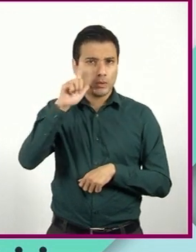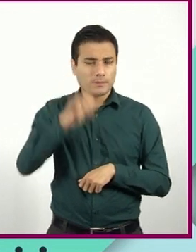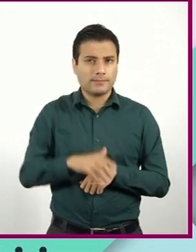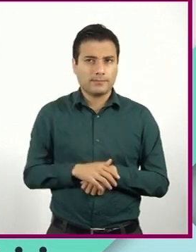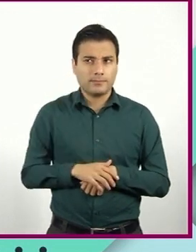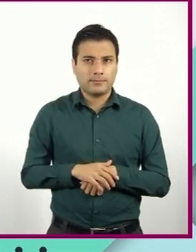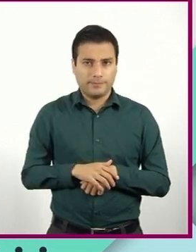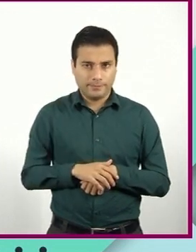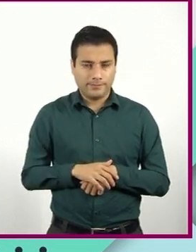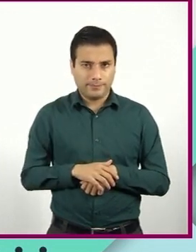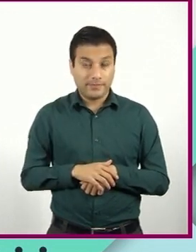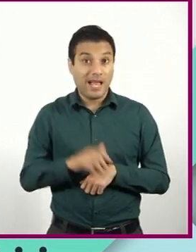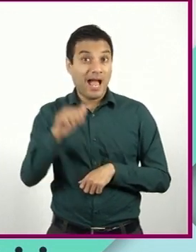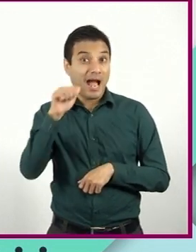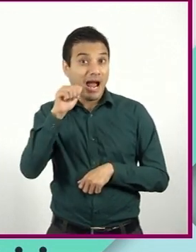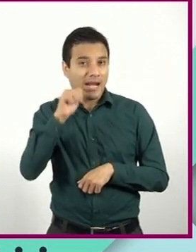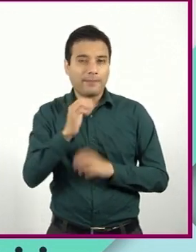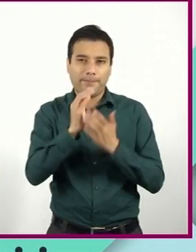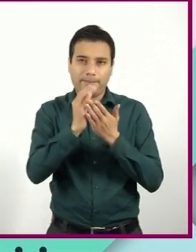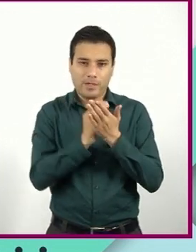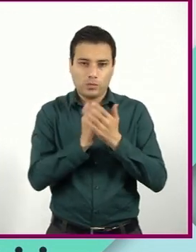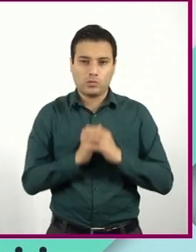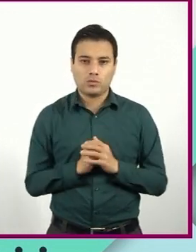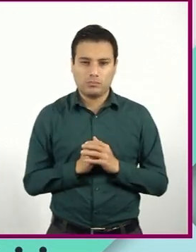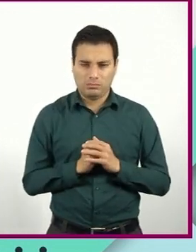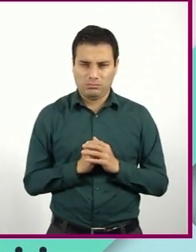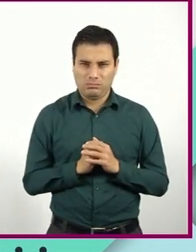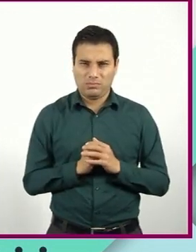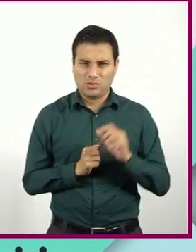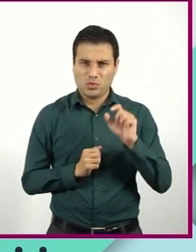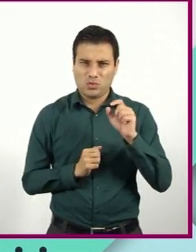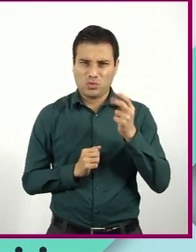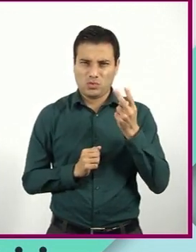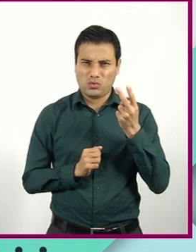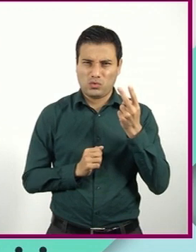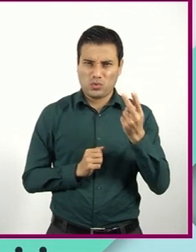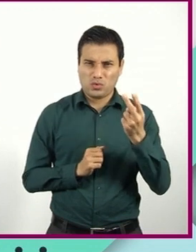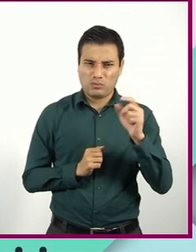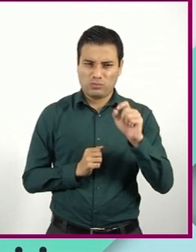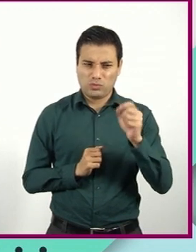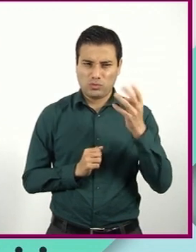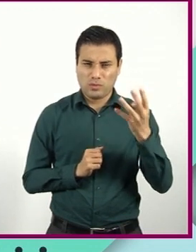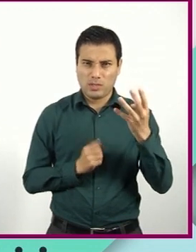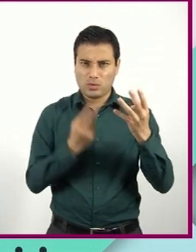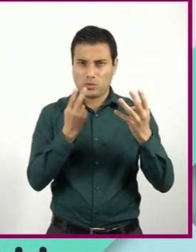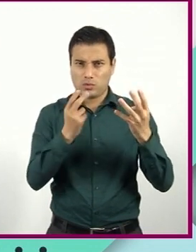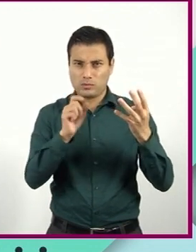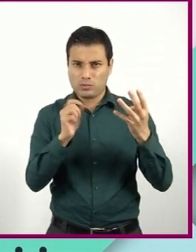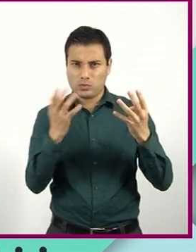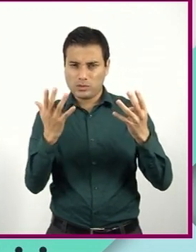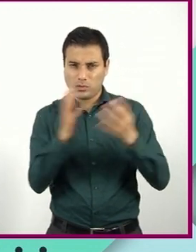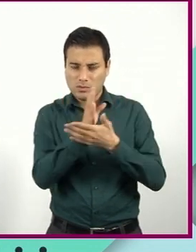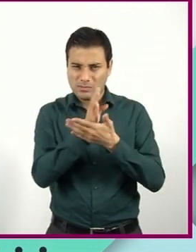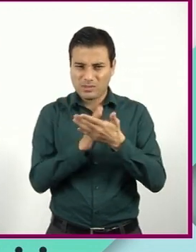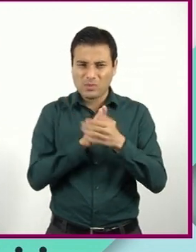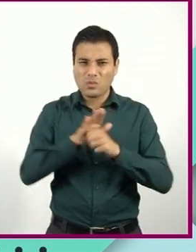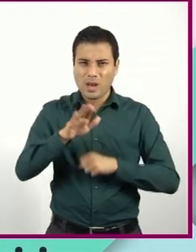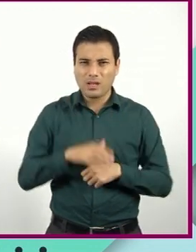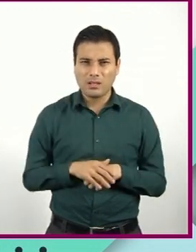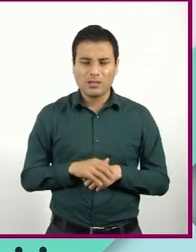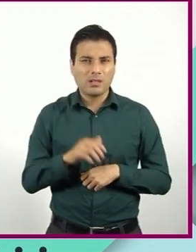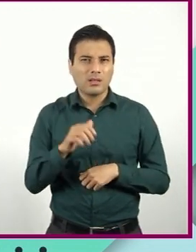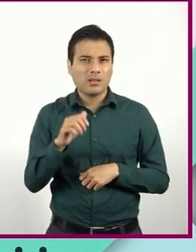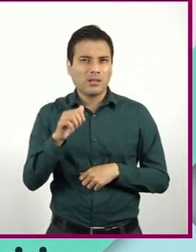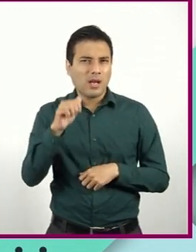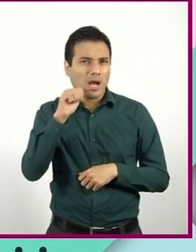posible? ¿Habrá un número entre 2.4 y 2.5? ¿Qué distancia pudo recorrer